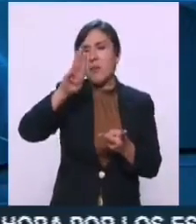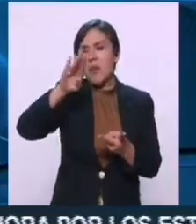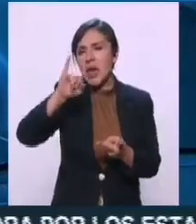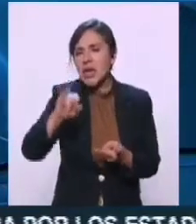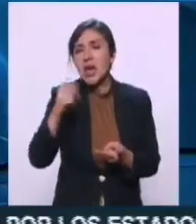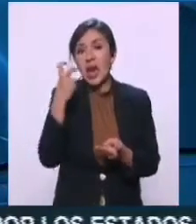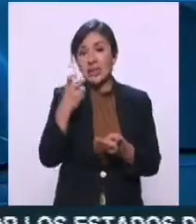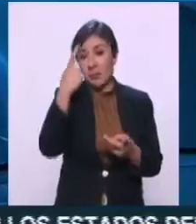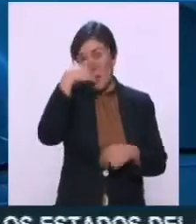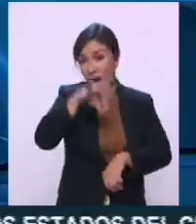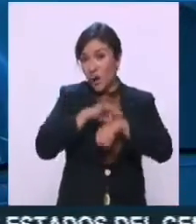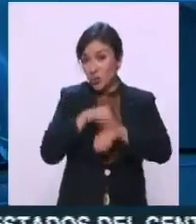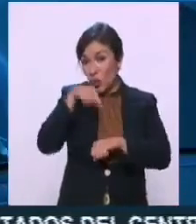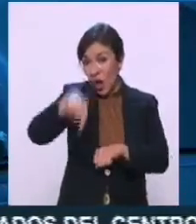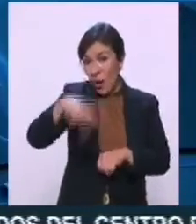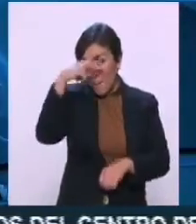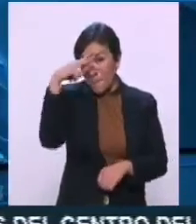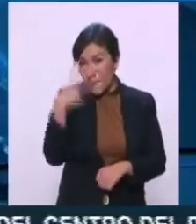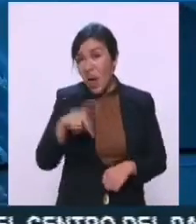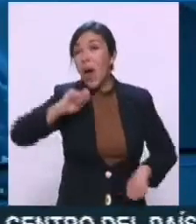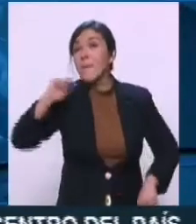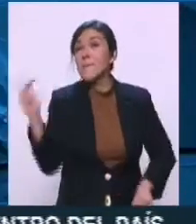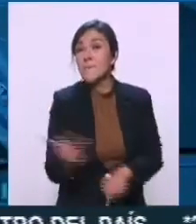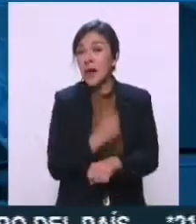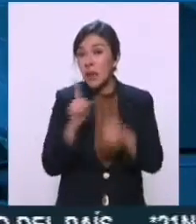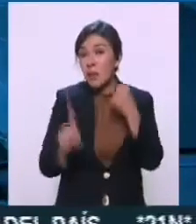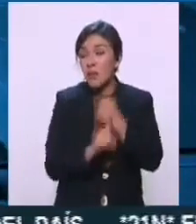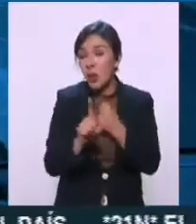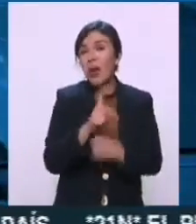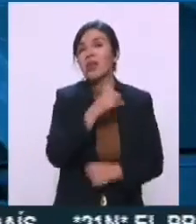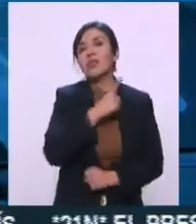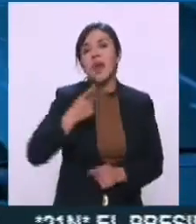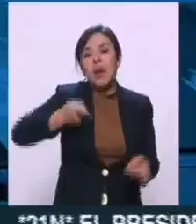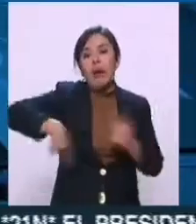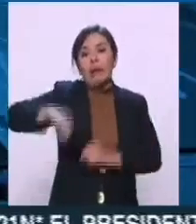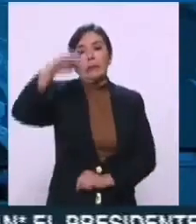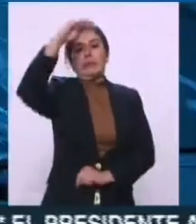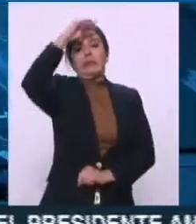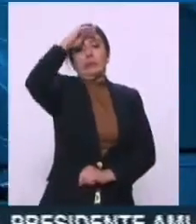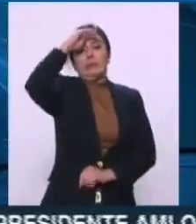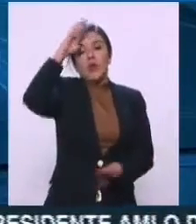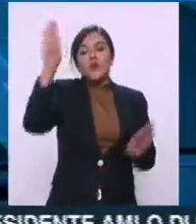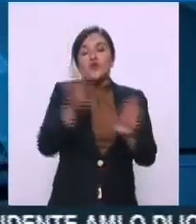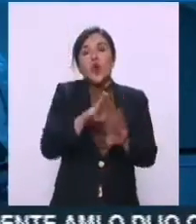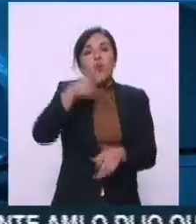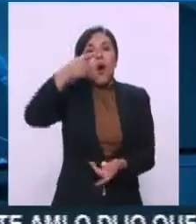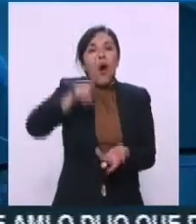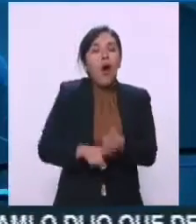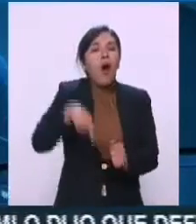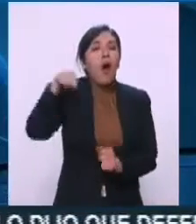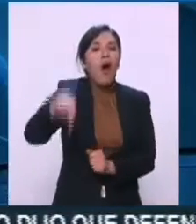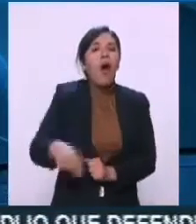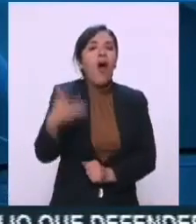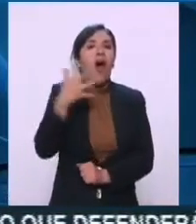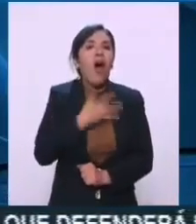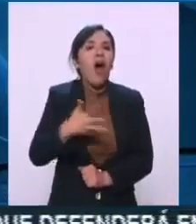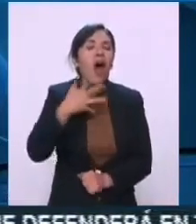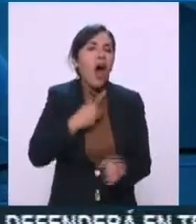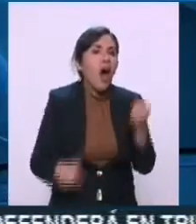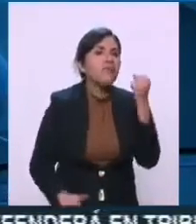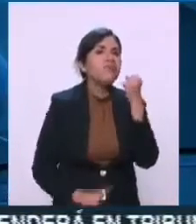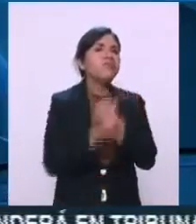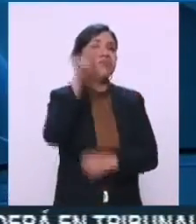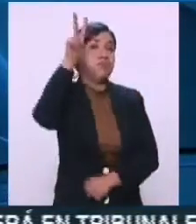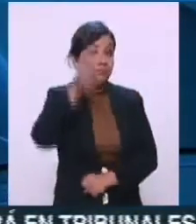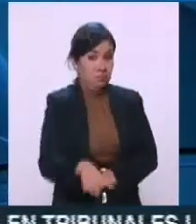en términos de la realidad del narcotráfico en México, nos tienen que hacer pensar hasta dónde llega lo que hemos considerado, y mucha gente